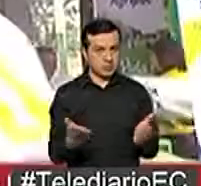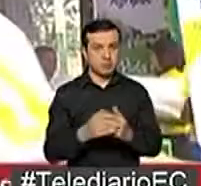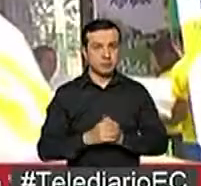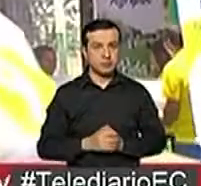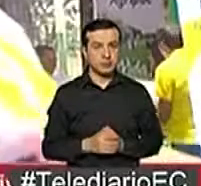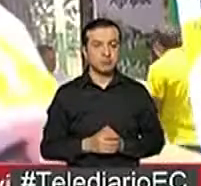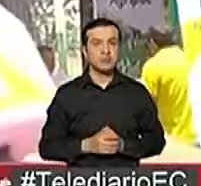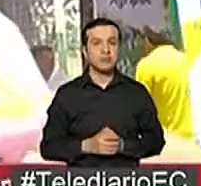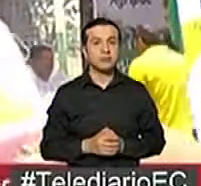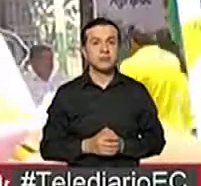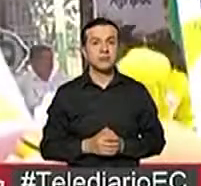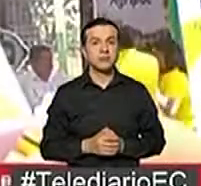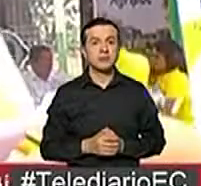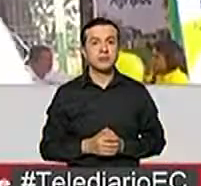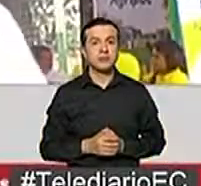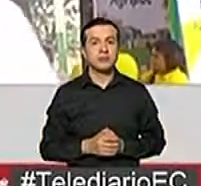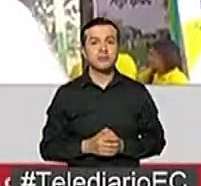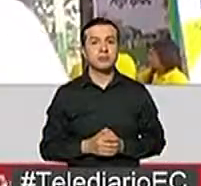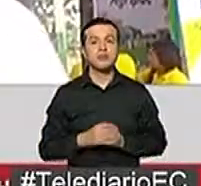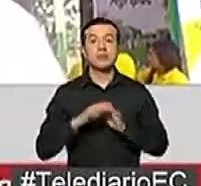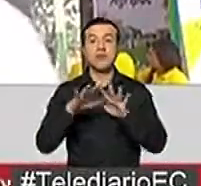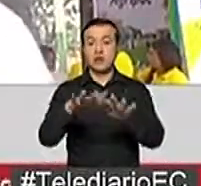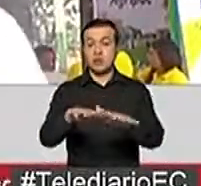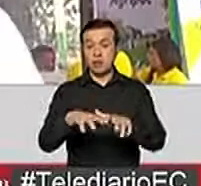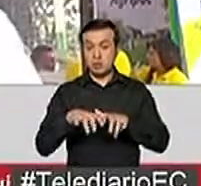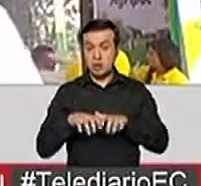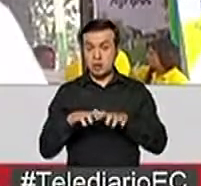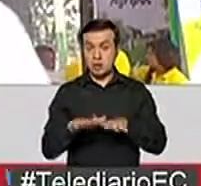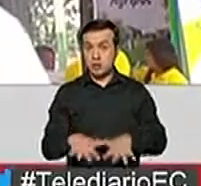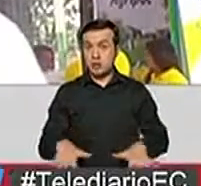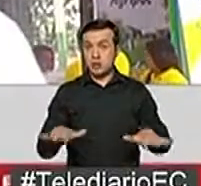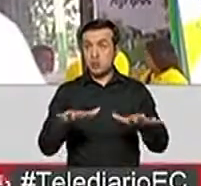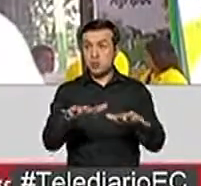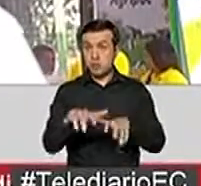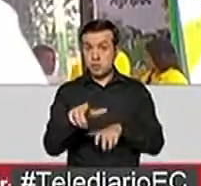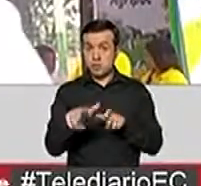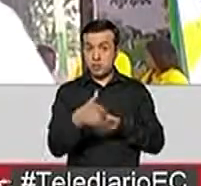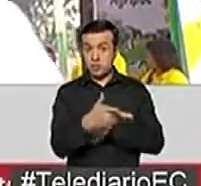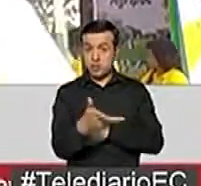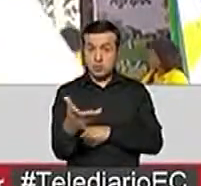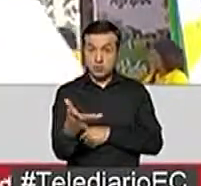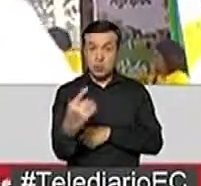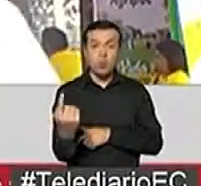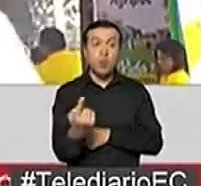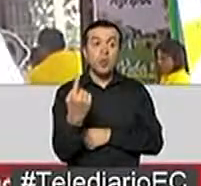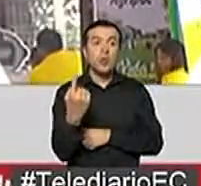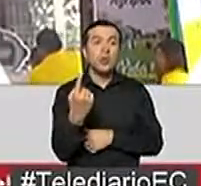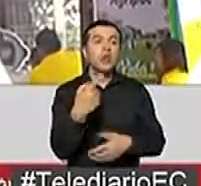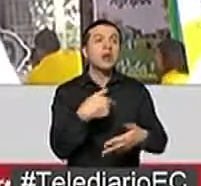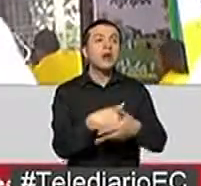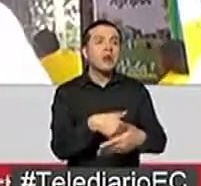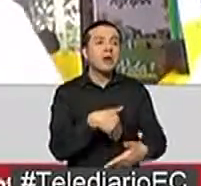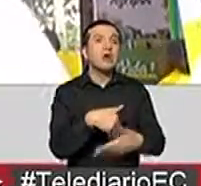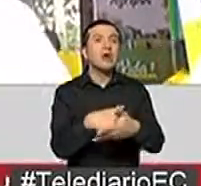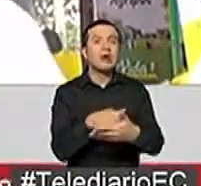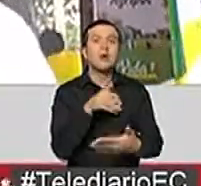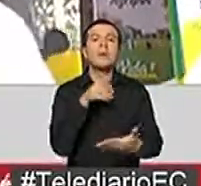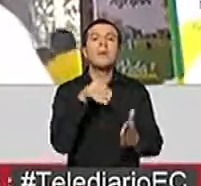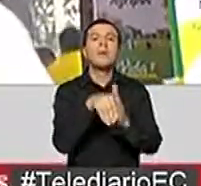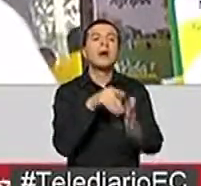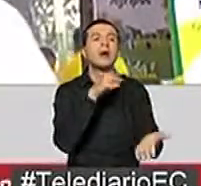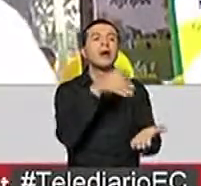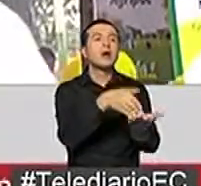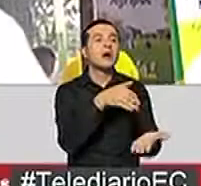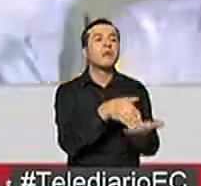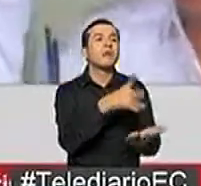Para que así el sector arrocero no se vea solo limitado a ir hacia